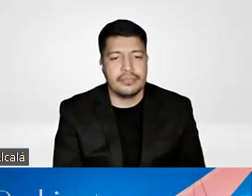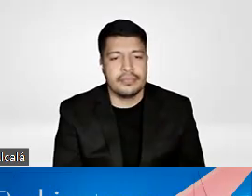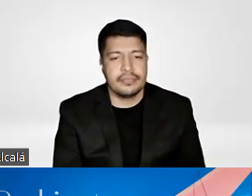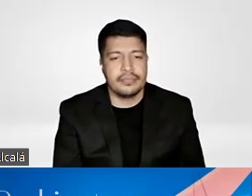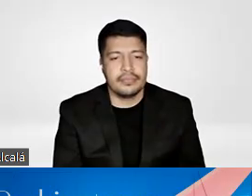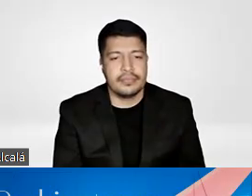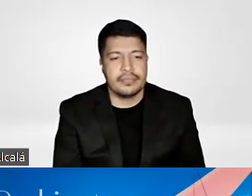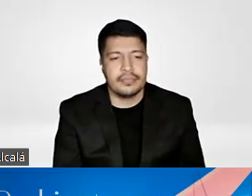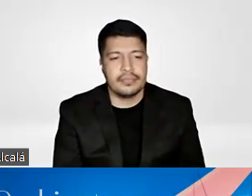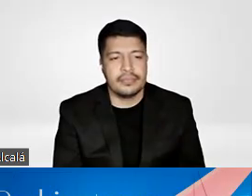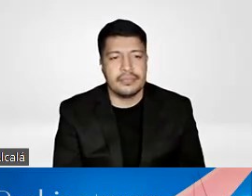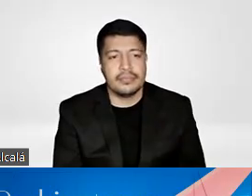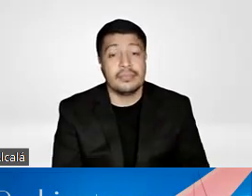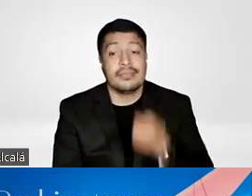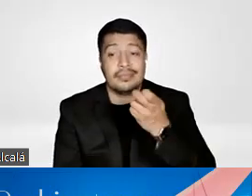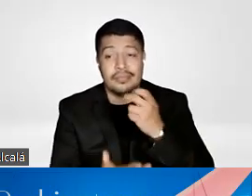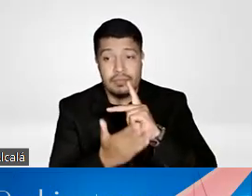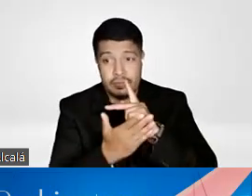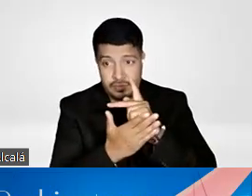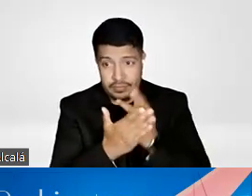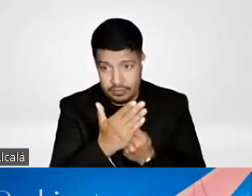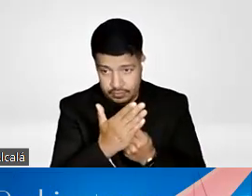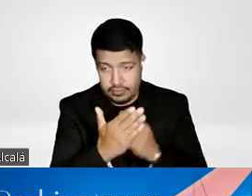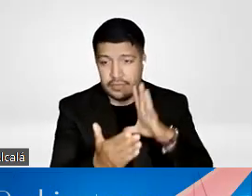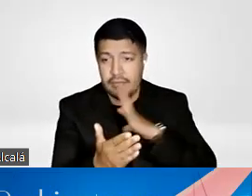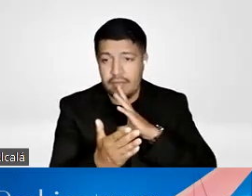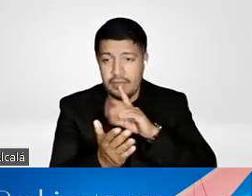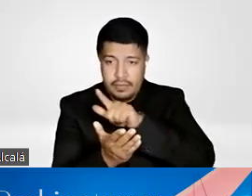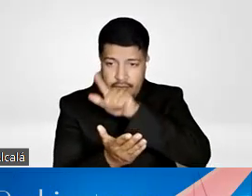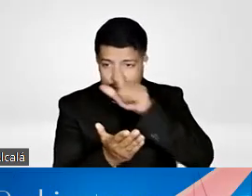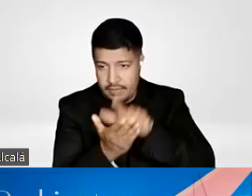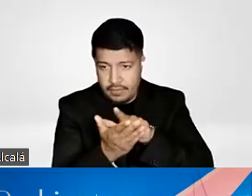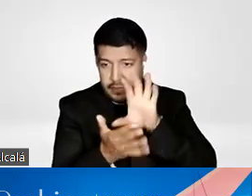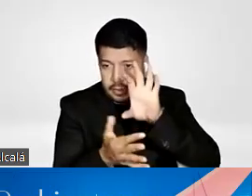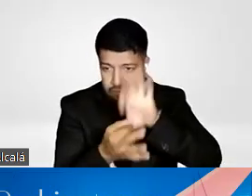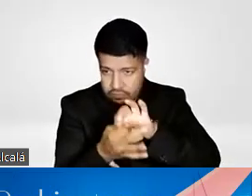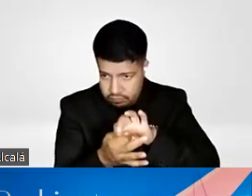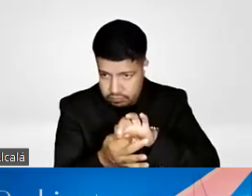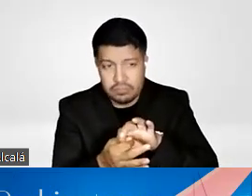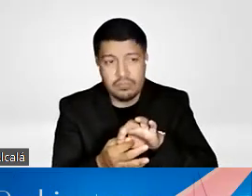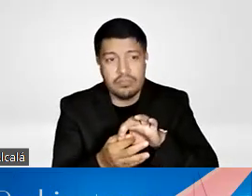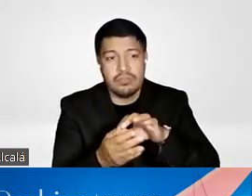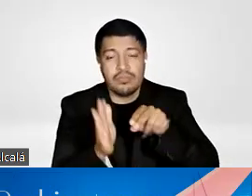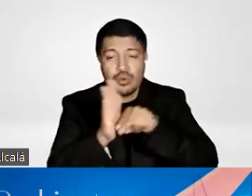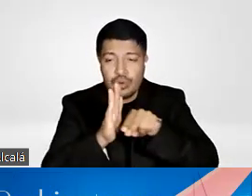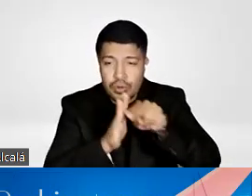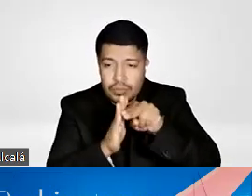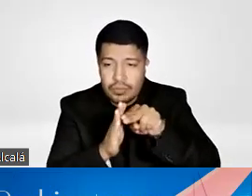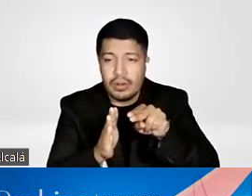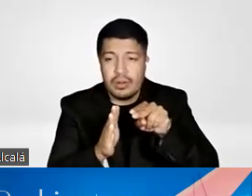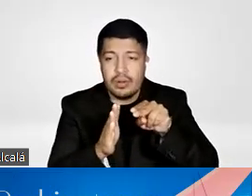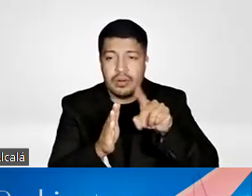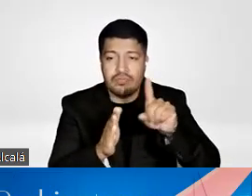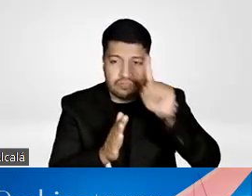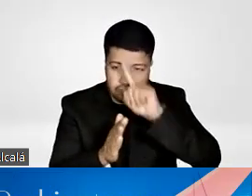Este programa cuenta con un marco jurídico en donde se integran normas, guías y lineamientos para la adecuada